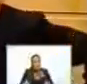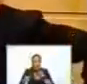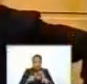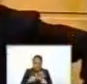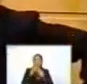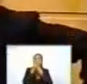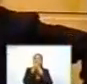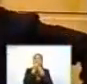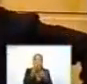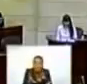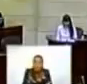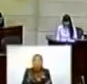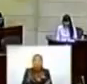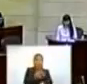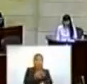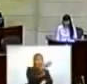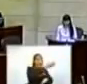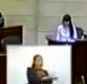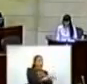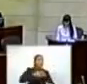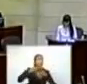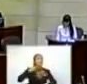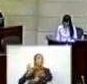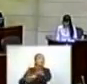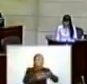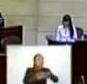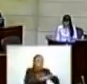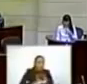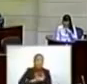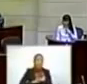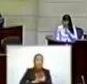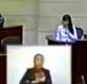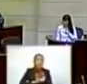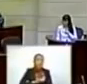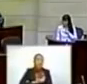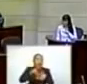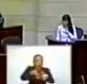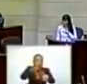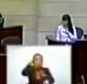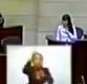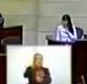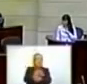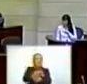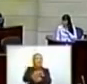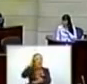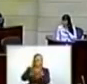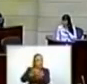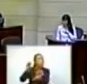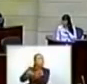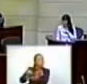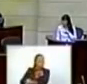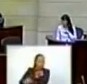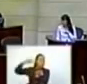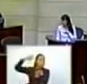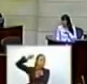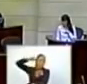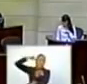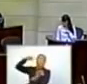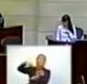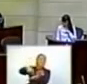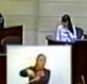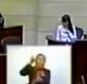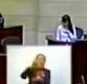denuncié, por supuesto, oportunamente, y advertí, y ahí están los anales del Congreso, y es lo que ha sucedido,